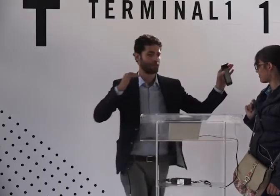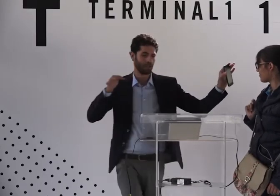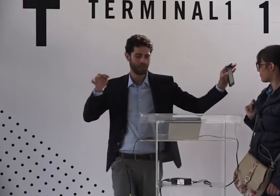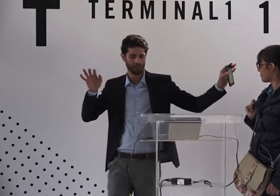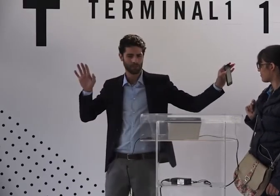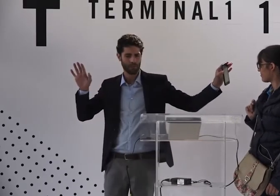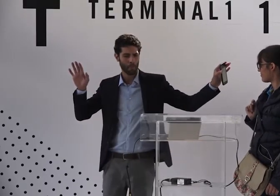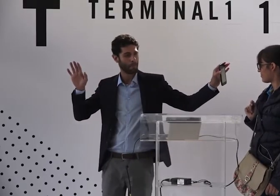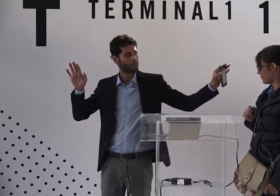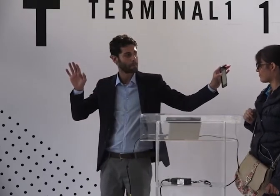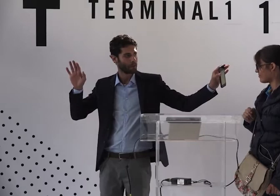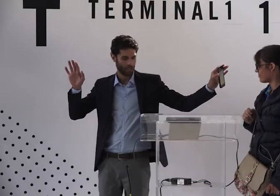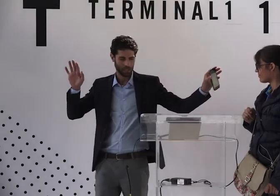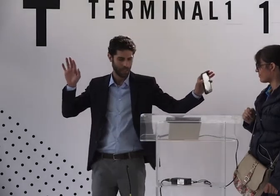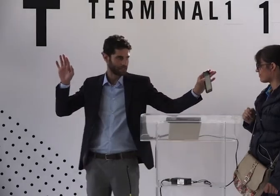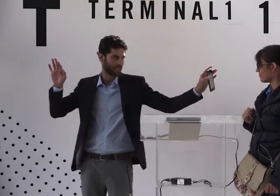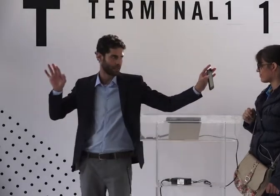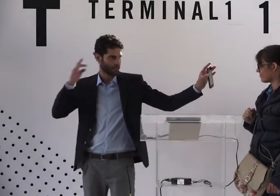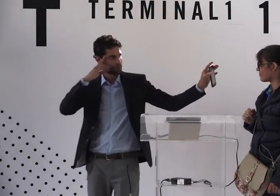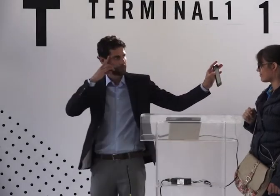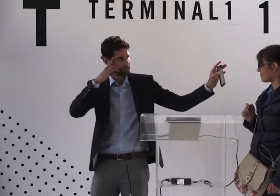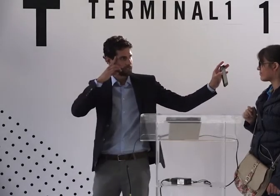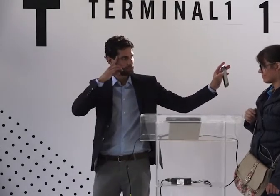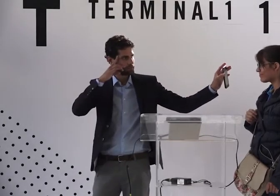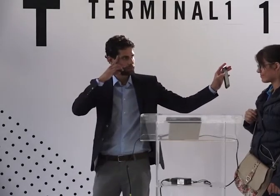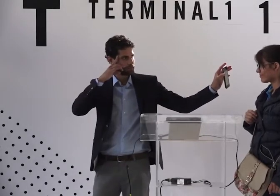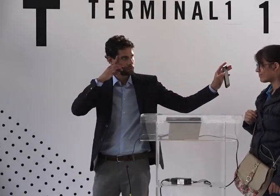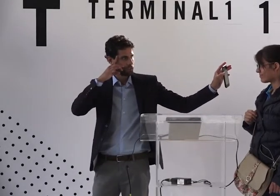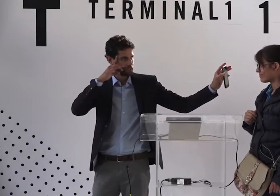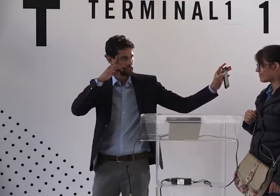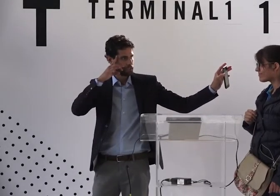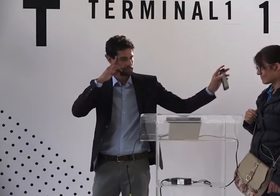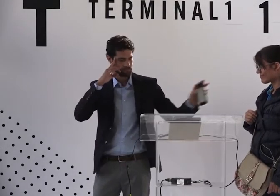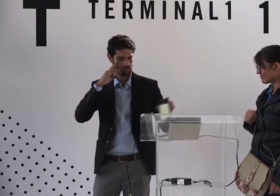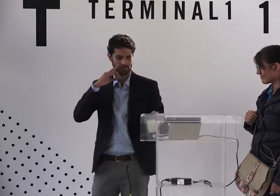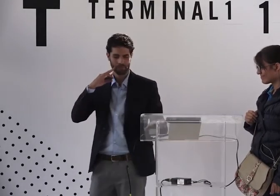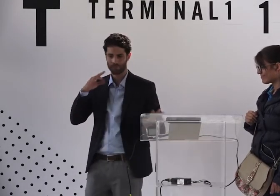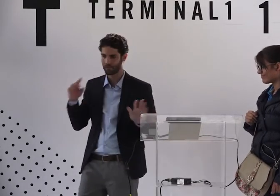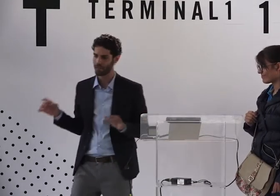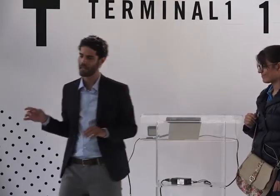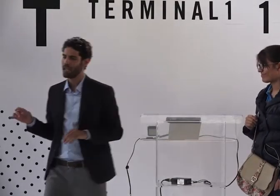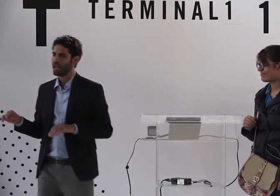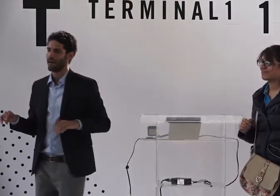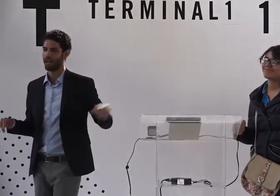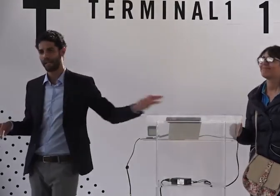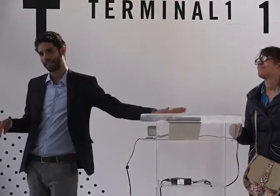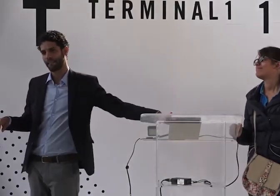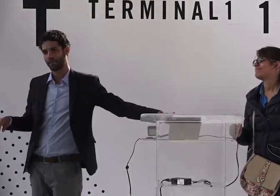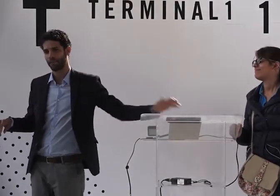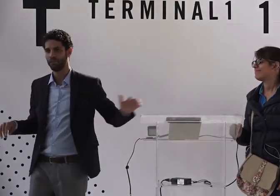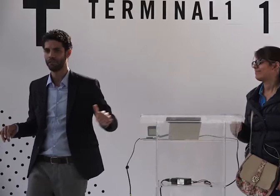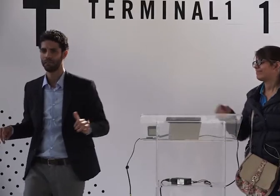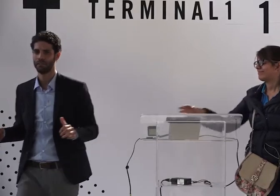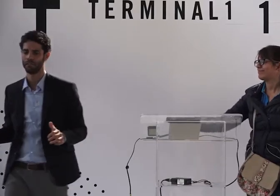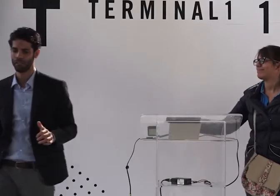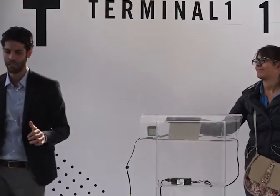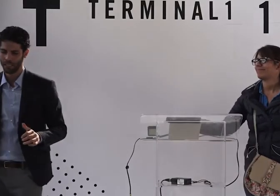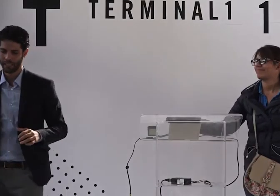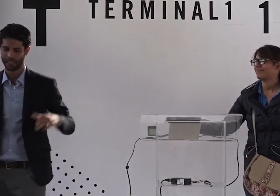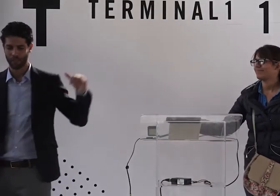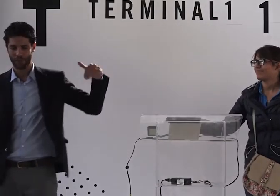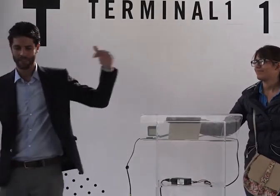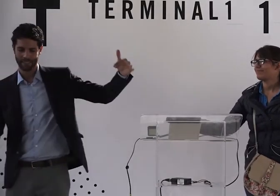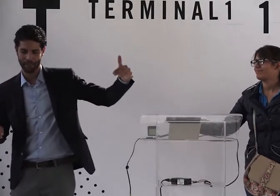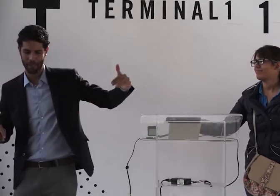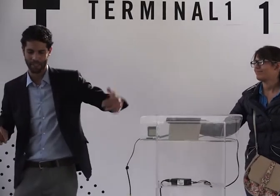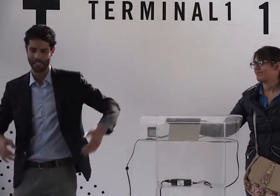¿Ves este número? Ok, ahí está. Guárdalo en tu mente. ¿Lo tienes? Ahora agarra este libro